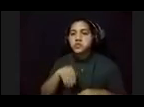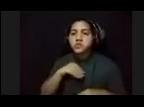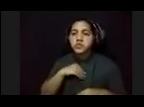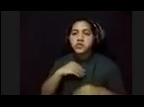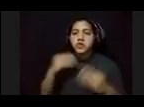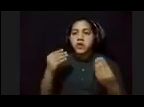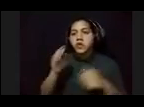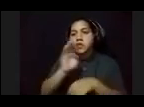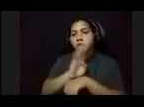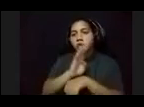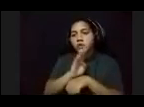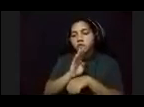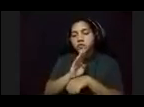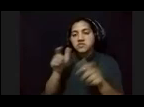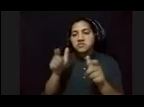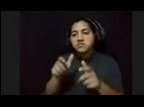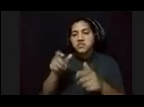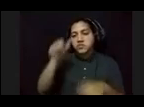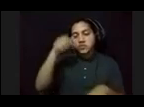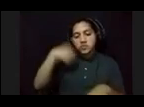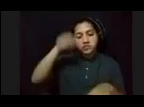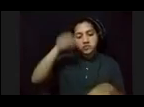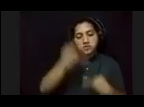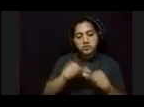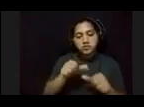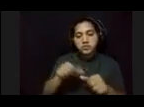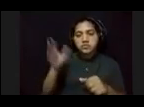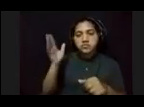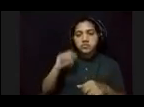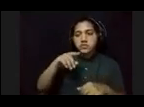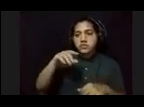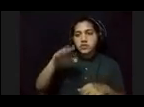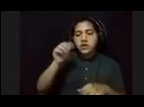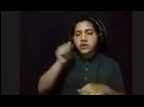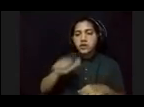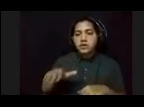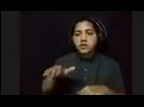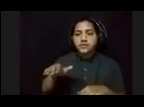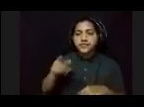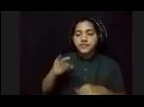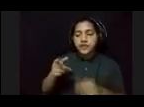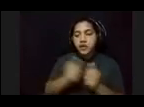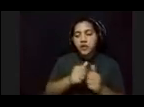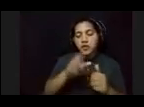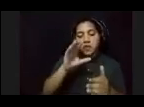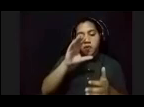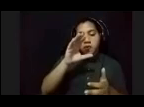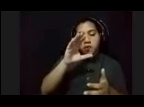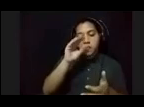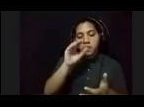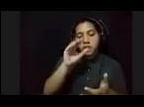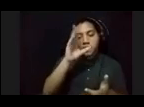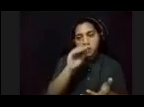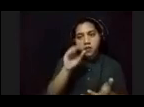Perla. Yo lo recuerdo de niña, él atendía su negocio junto a su esposa. Recuerdo su nombre, doña